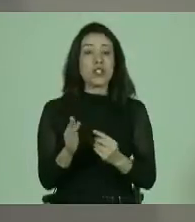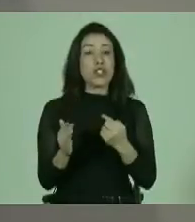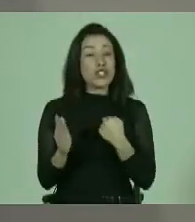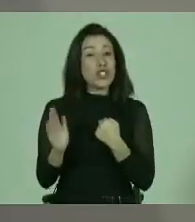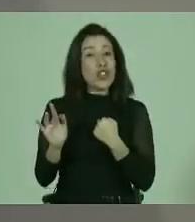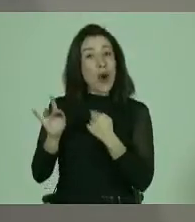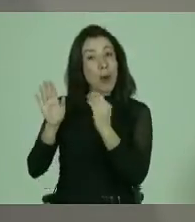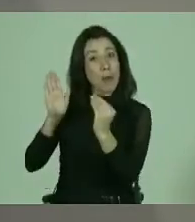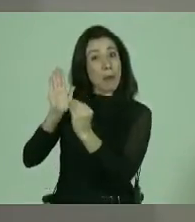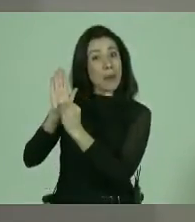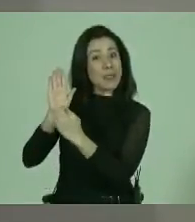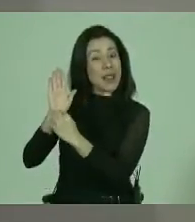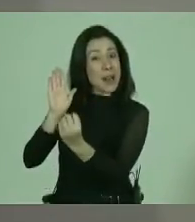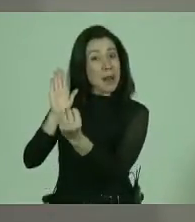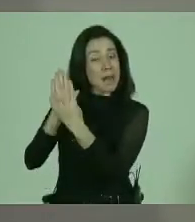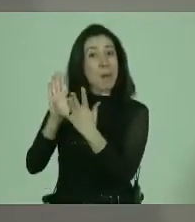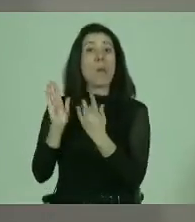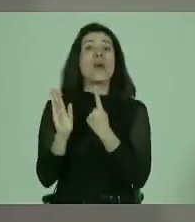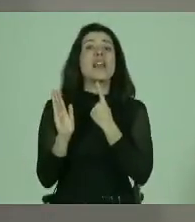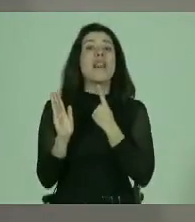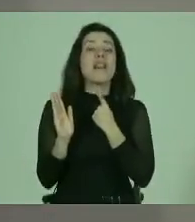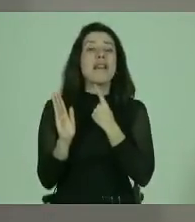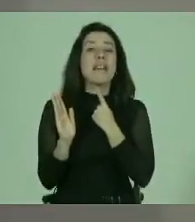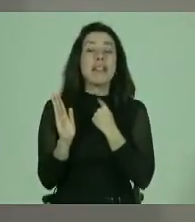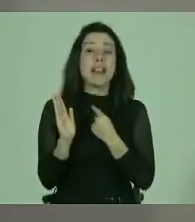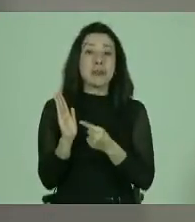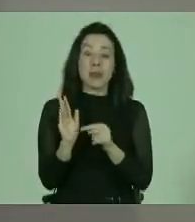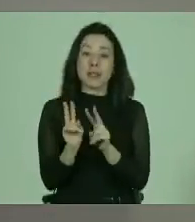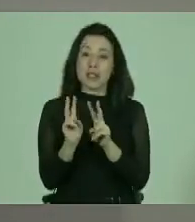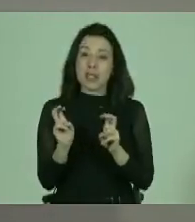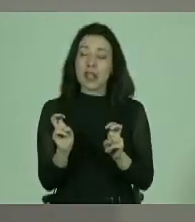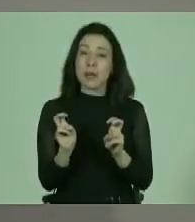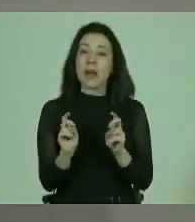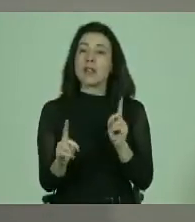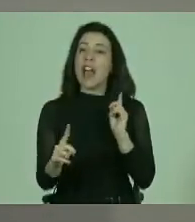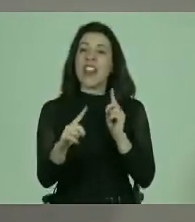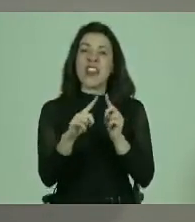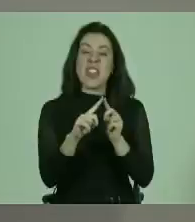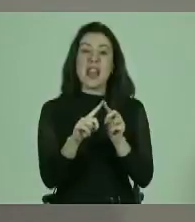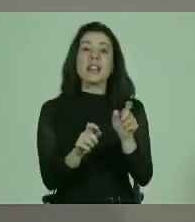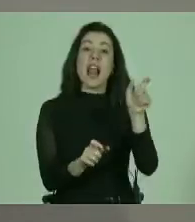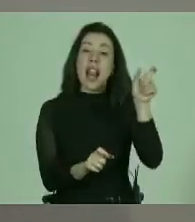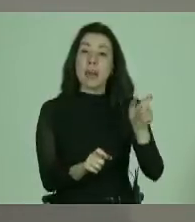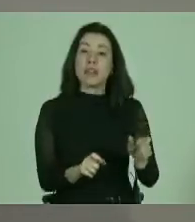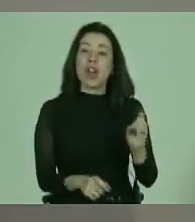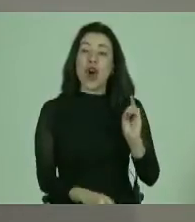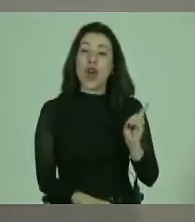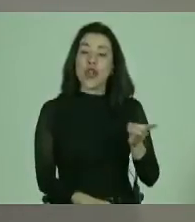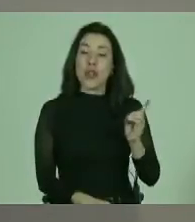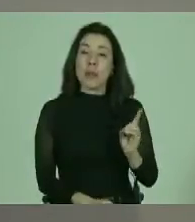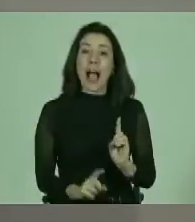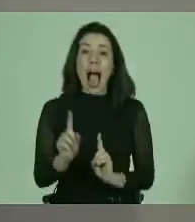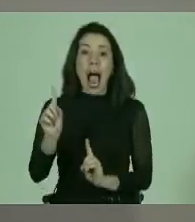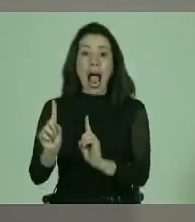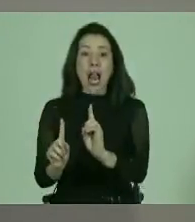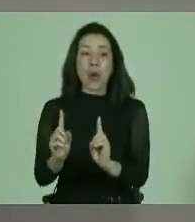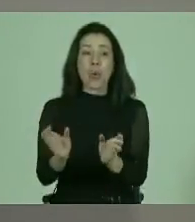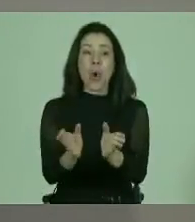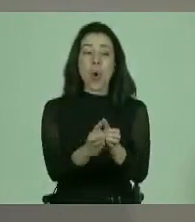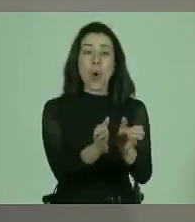puse que es muy interesante porque efectivamente en este campo entran directamente las personas con discapacidad que algunos ritmos